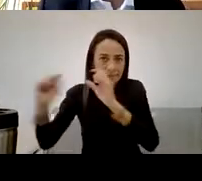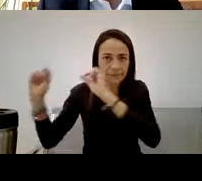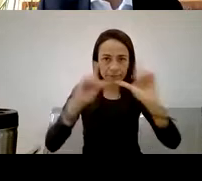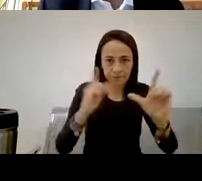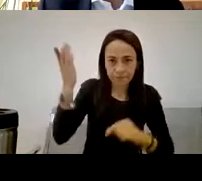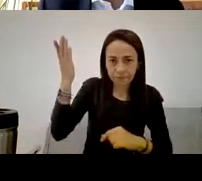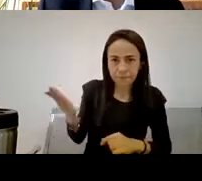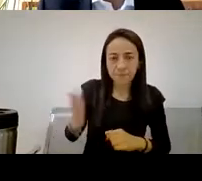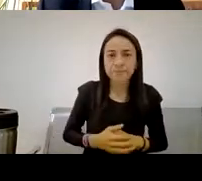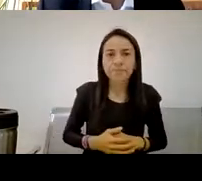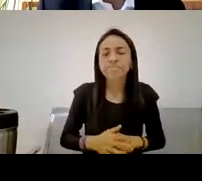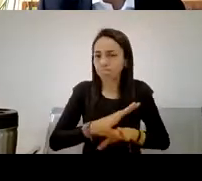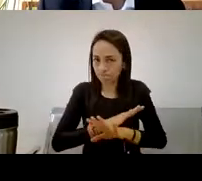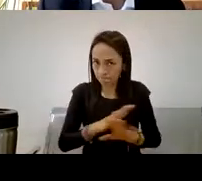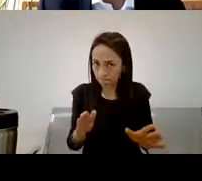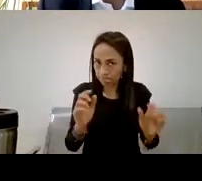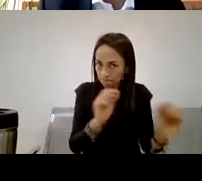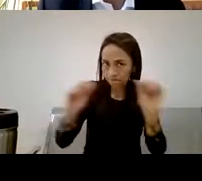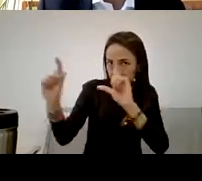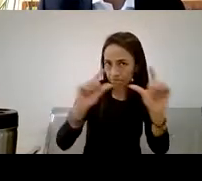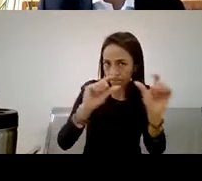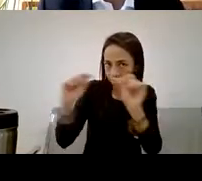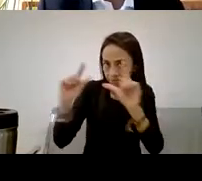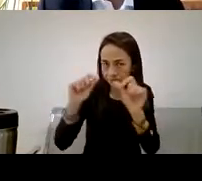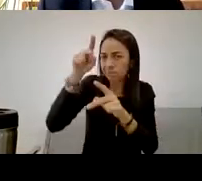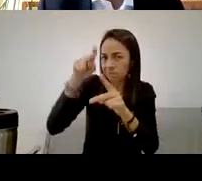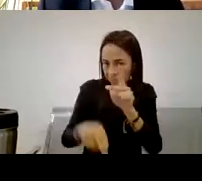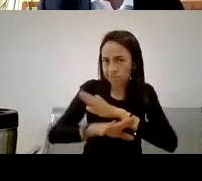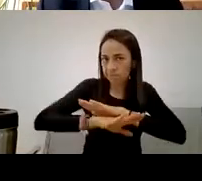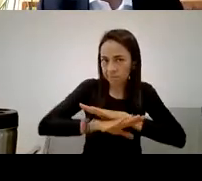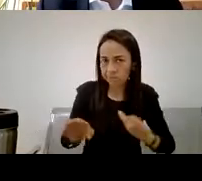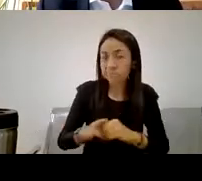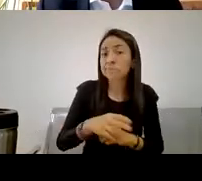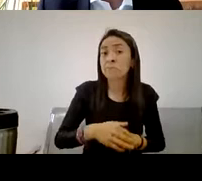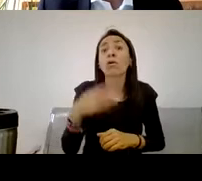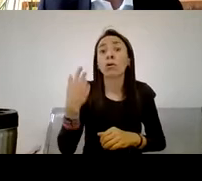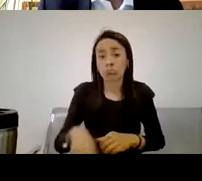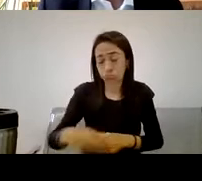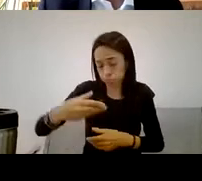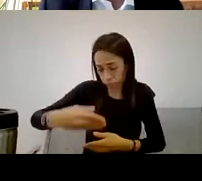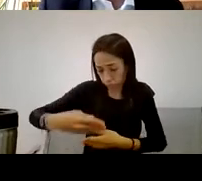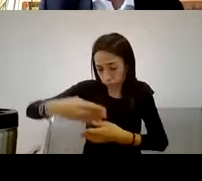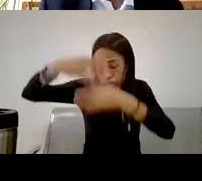Bien, hasta aquí quisiéramos dejar la presentación. Hay una gran cantidad de comentarios. No sé